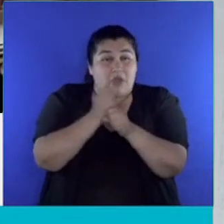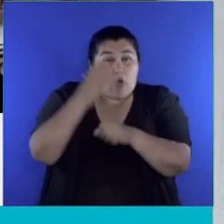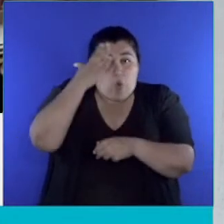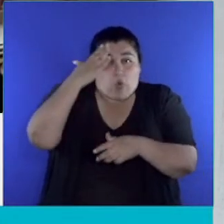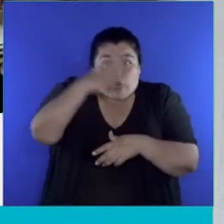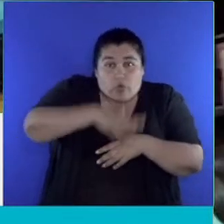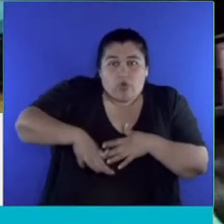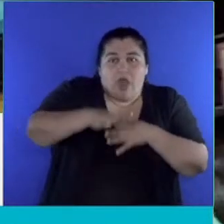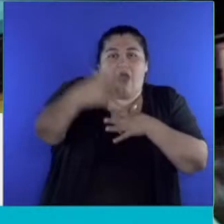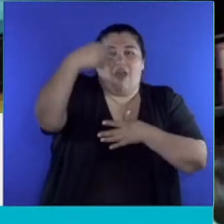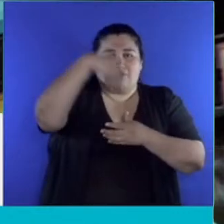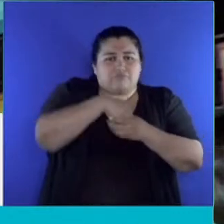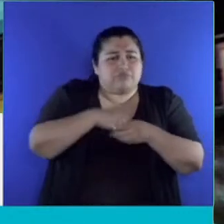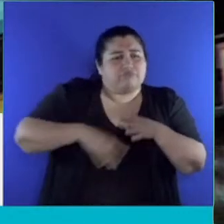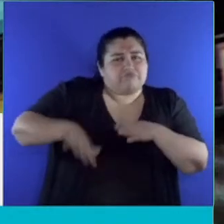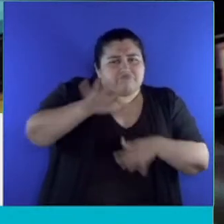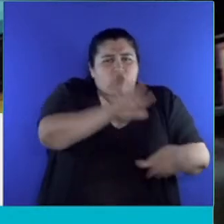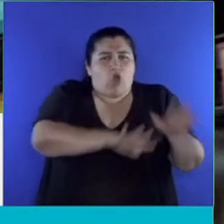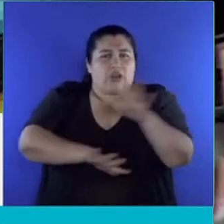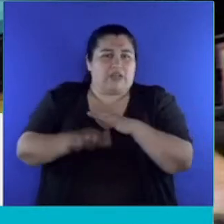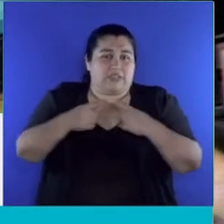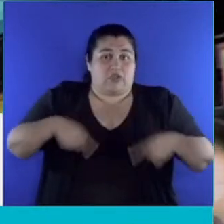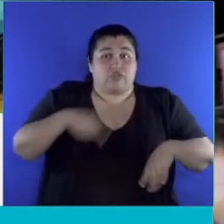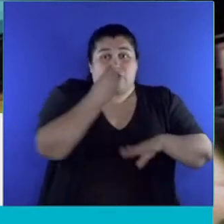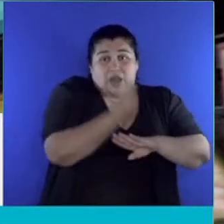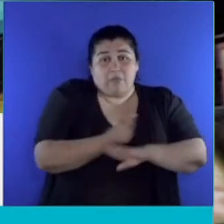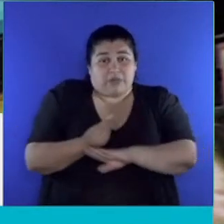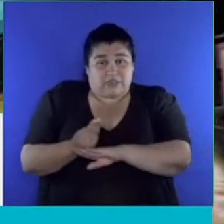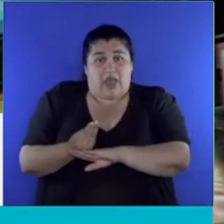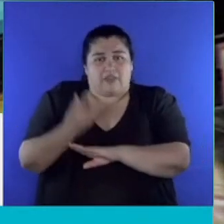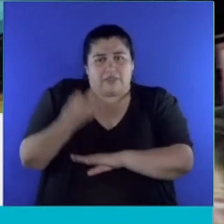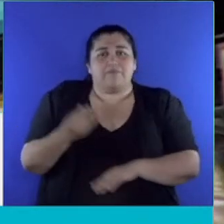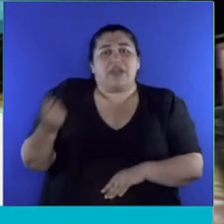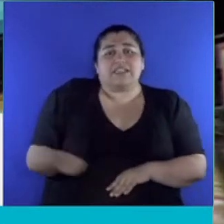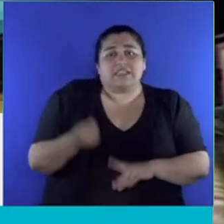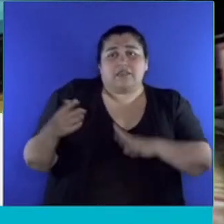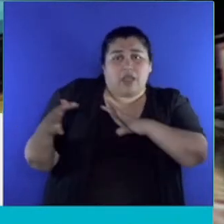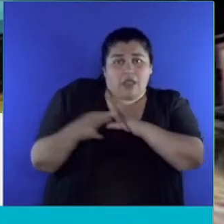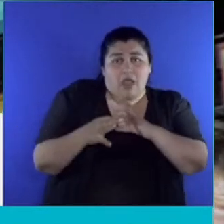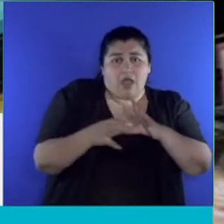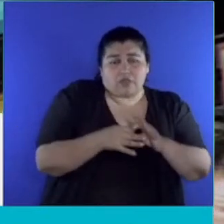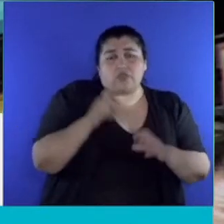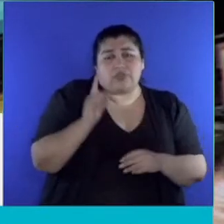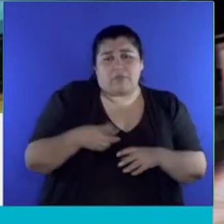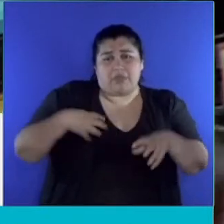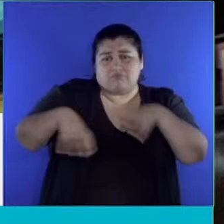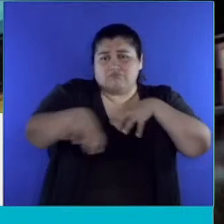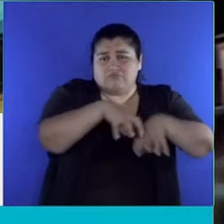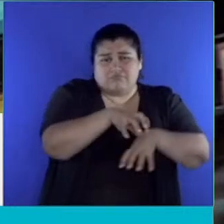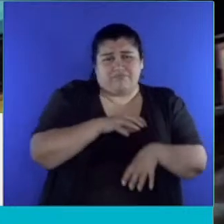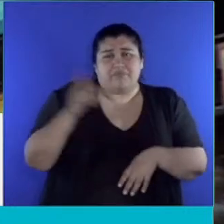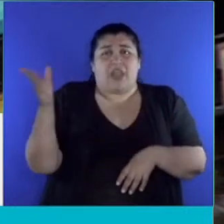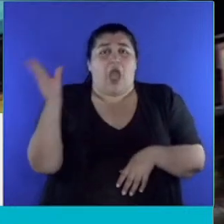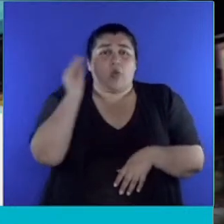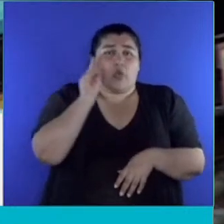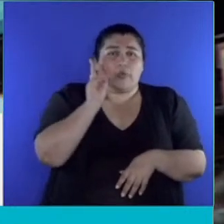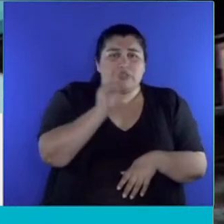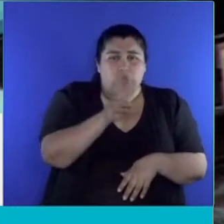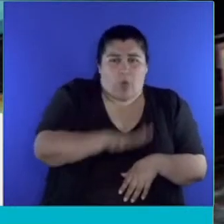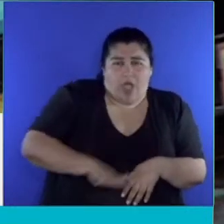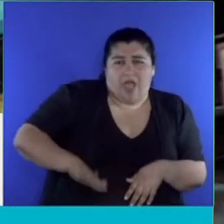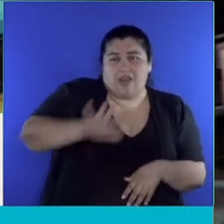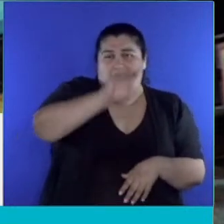cultural, organizados y representados a través de sindicatos y de la multisectorial audiovisual de la República